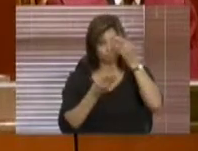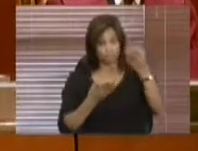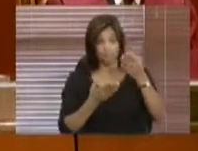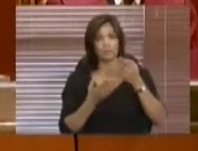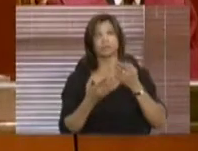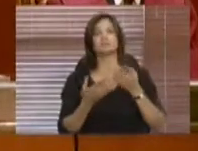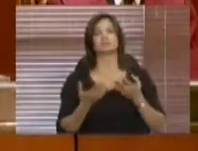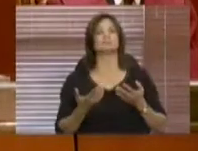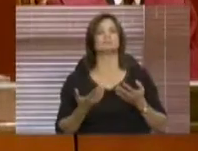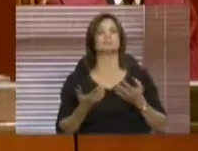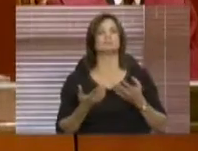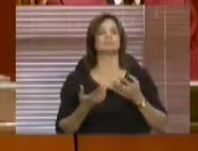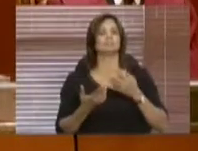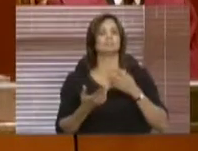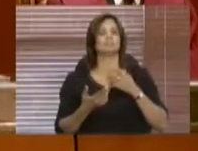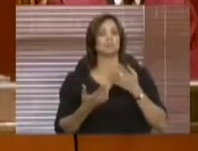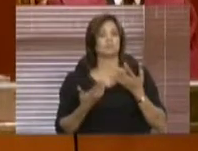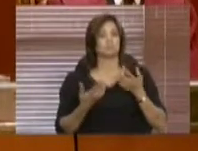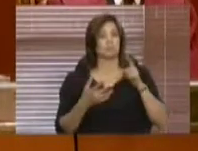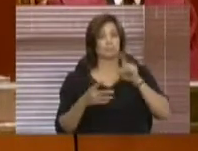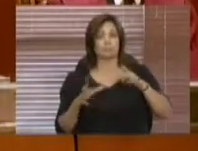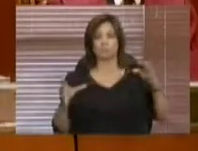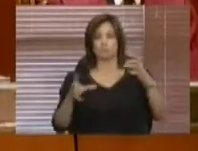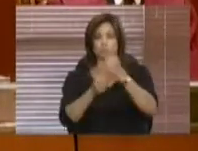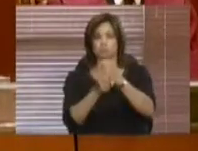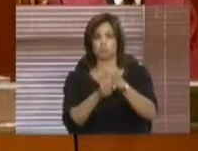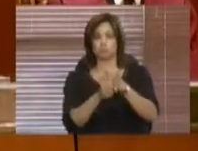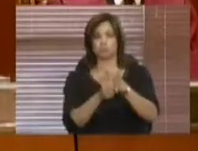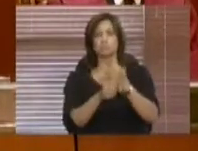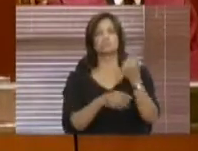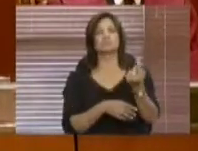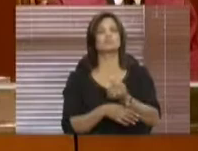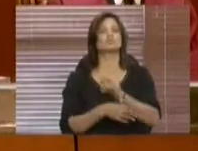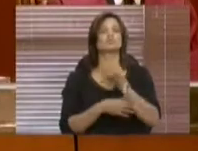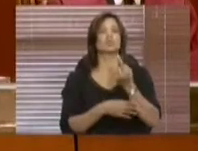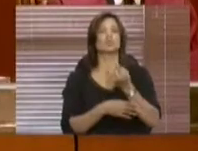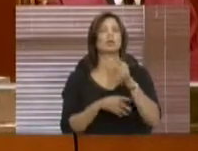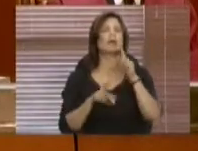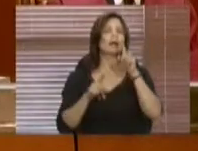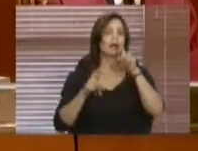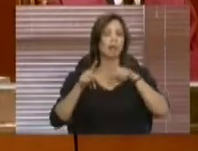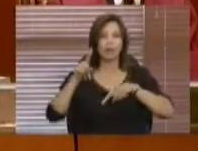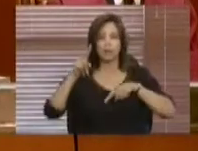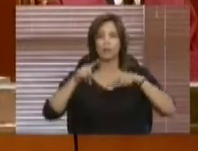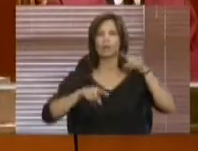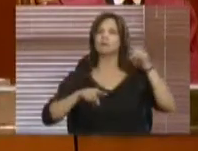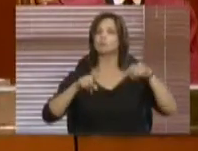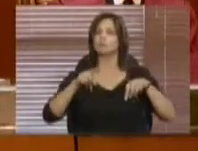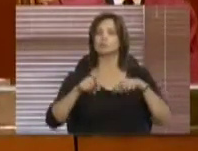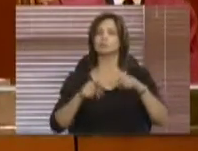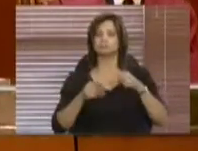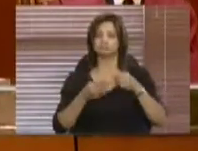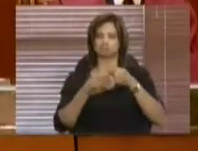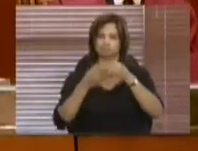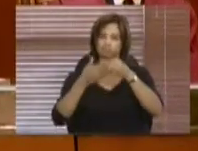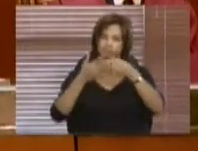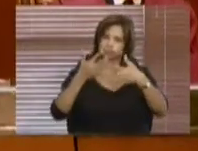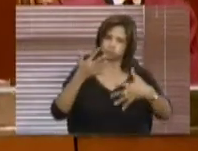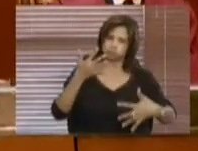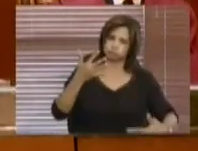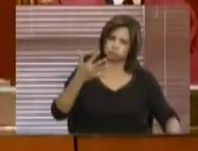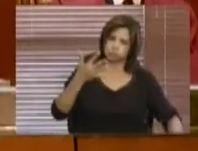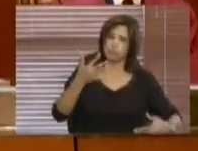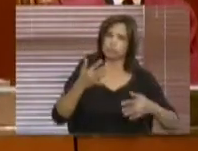cuentas, estamos compelidos a glosar muy brevemente solo algunas de todas aquellas que consideramos